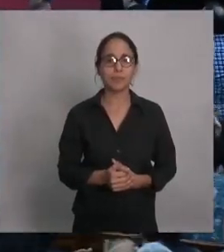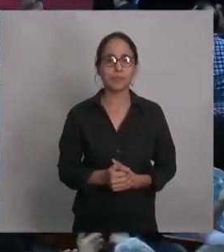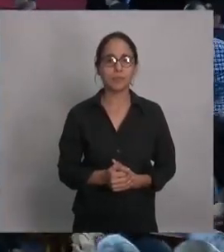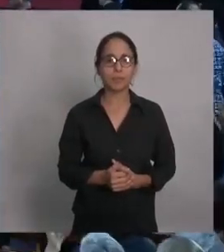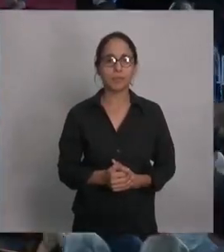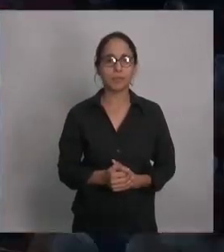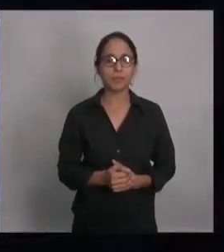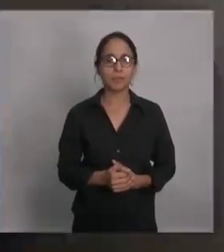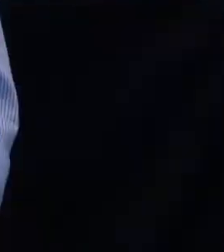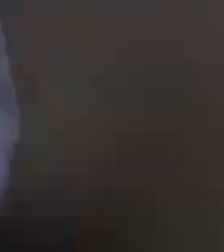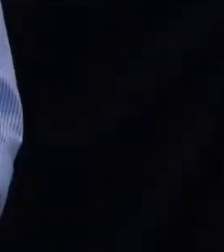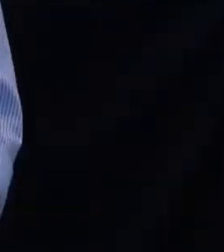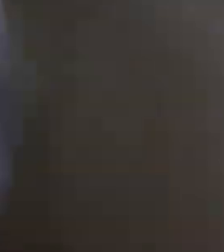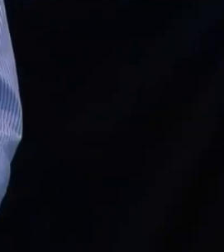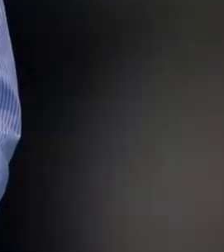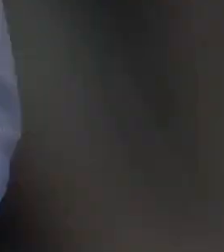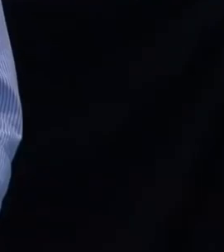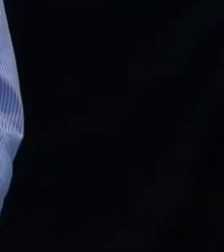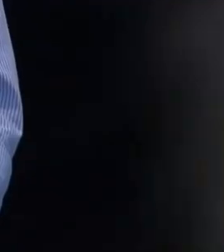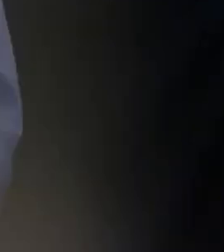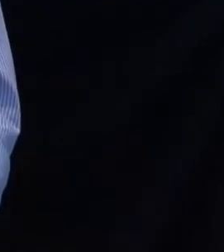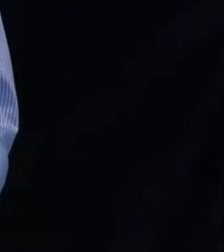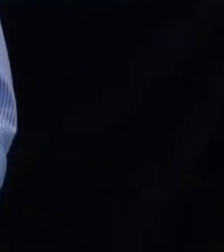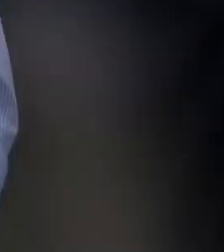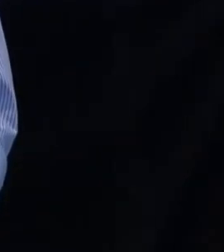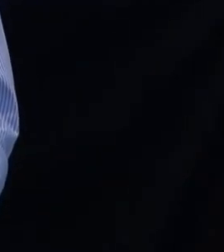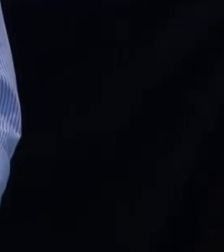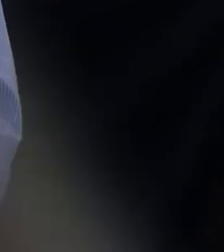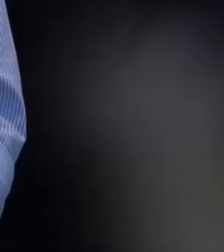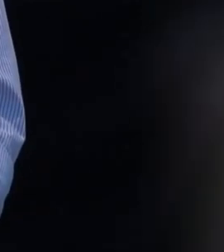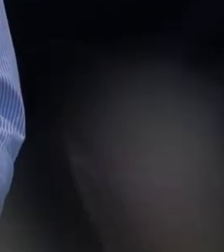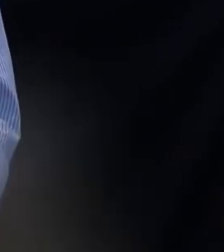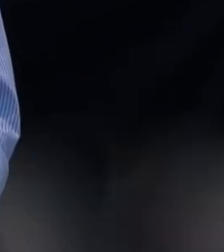Fuerte el aplauso para la compañía del Frente Amplio.